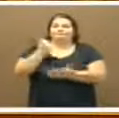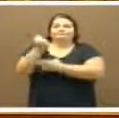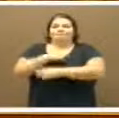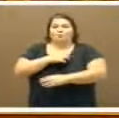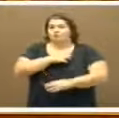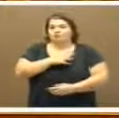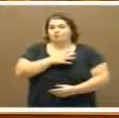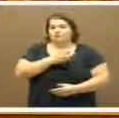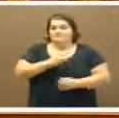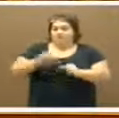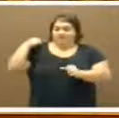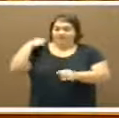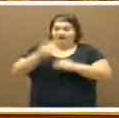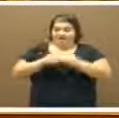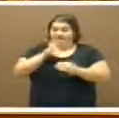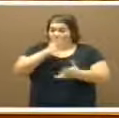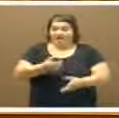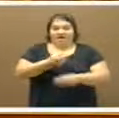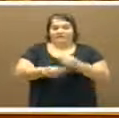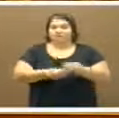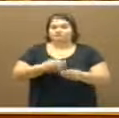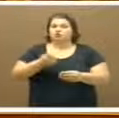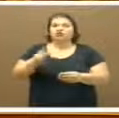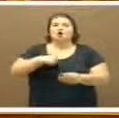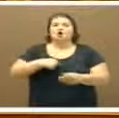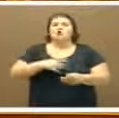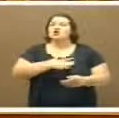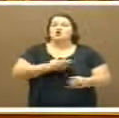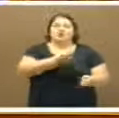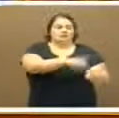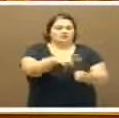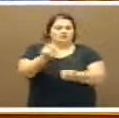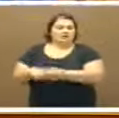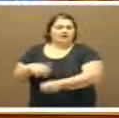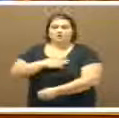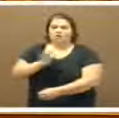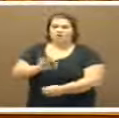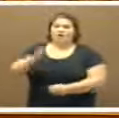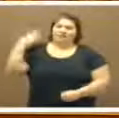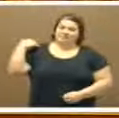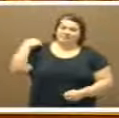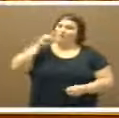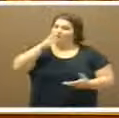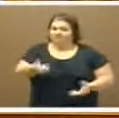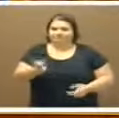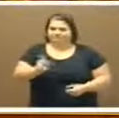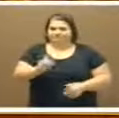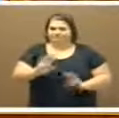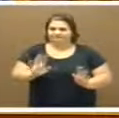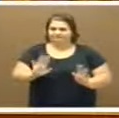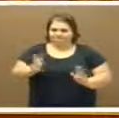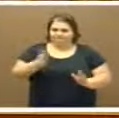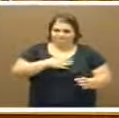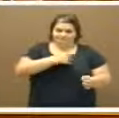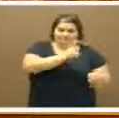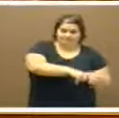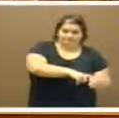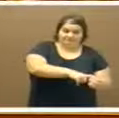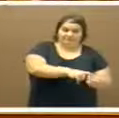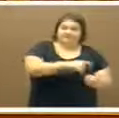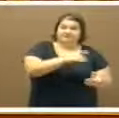avalamos tampoco lo que se hacía antes. No quiero entrar aquí, no quiero apuntarme a los anti y a los pro. Nosotros marcamos distancia con la política